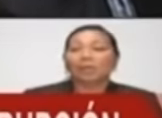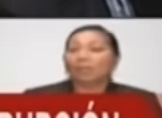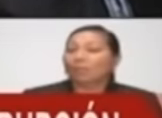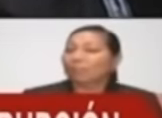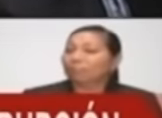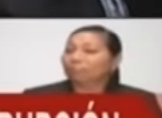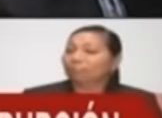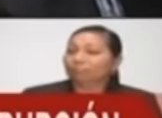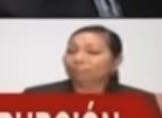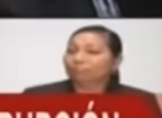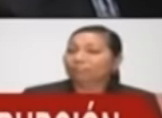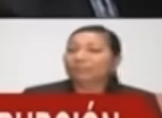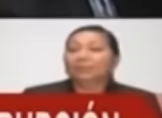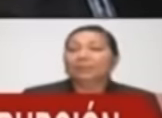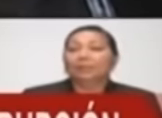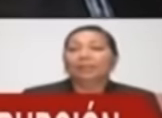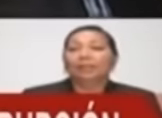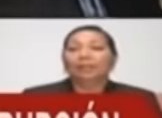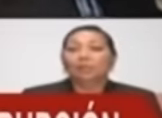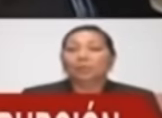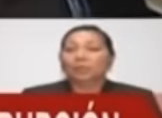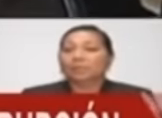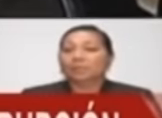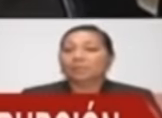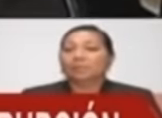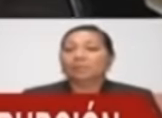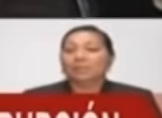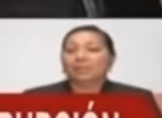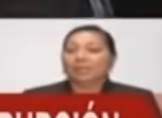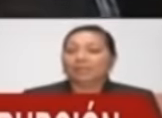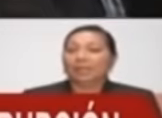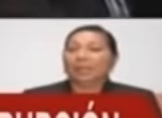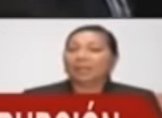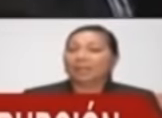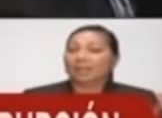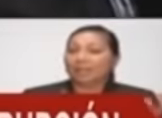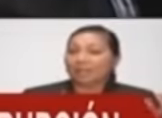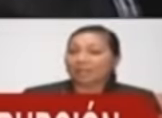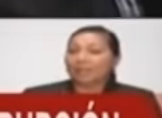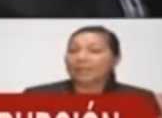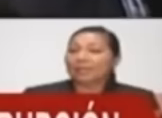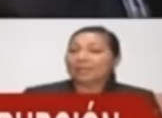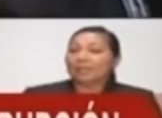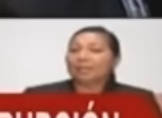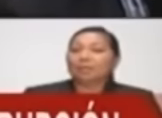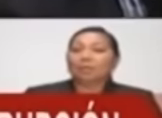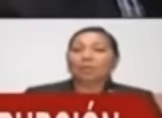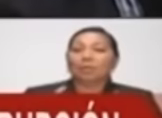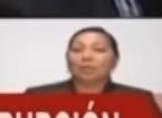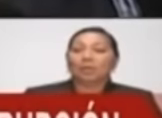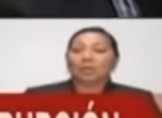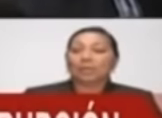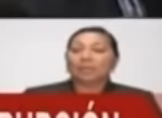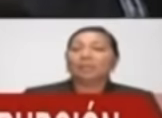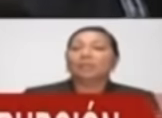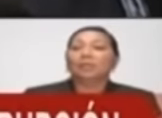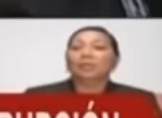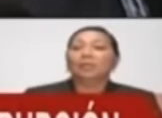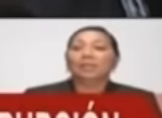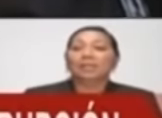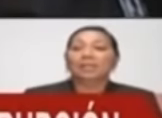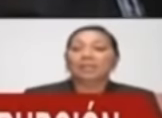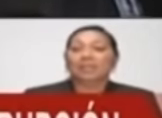se pone de costado ante sus responsabilidades. El día de hoy tenemos un Congreso en donde